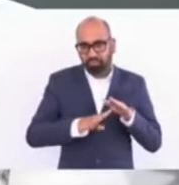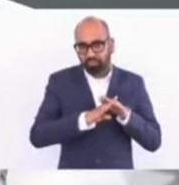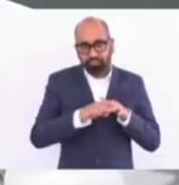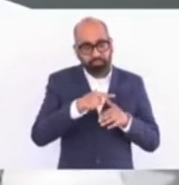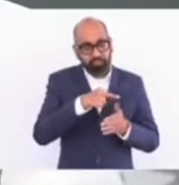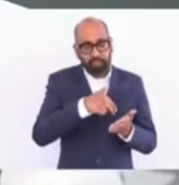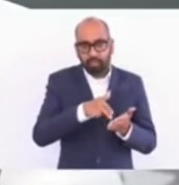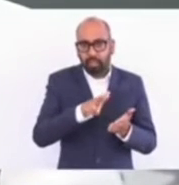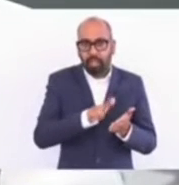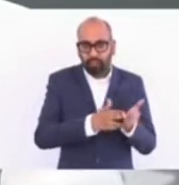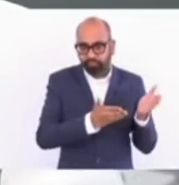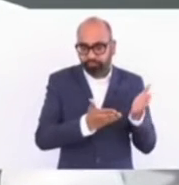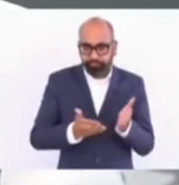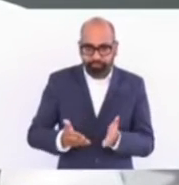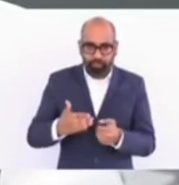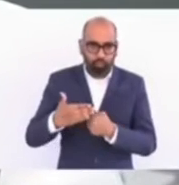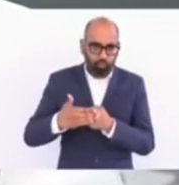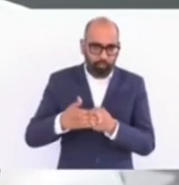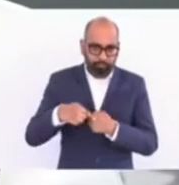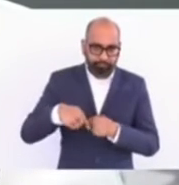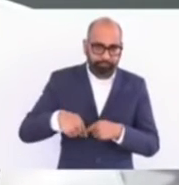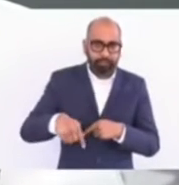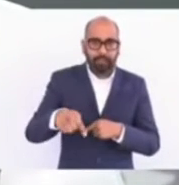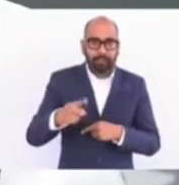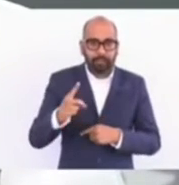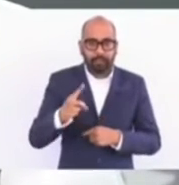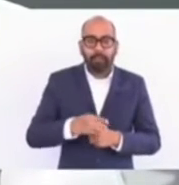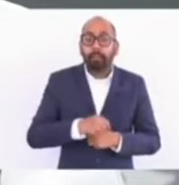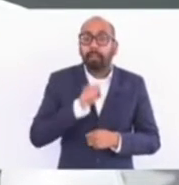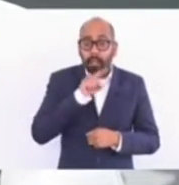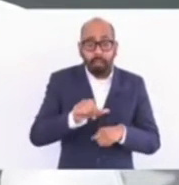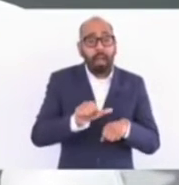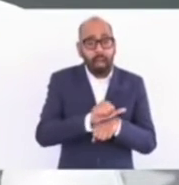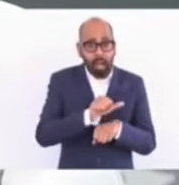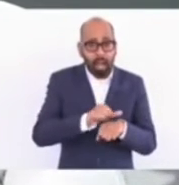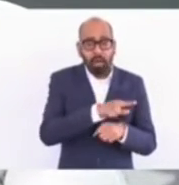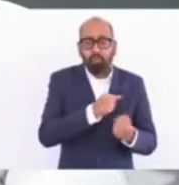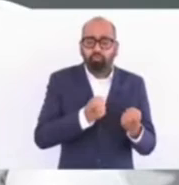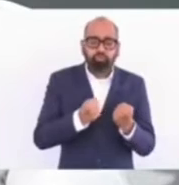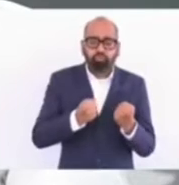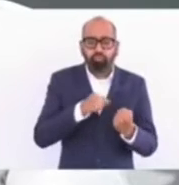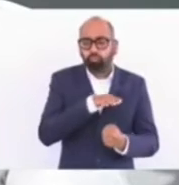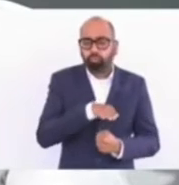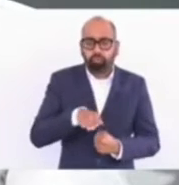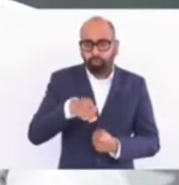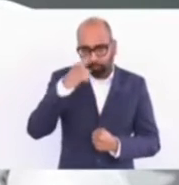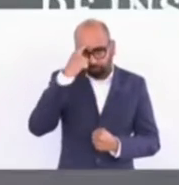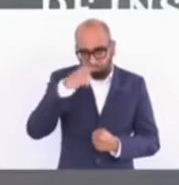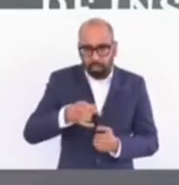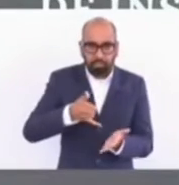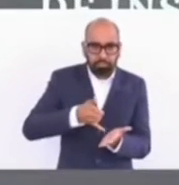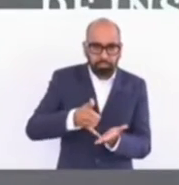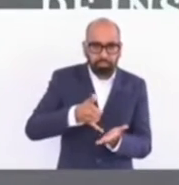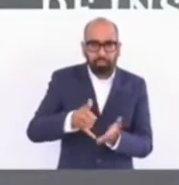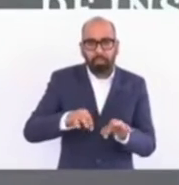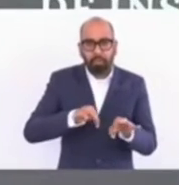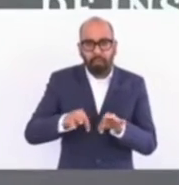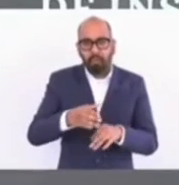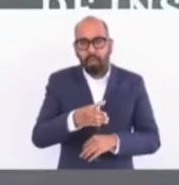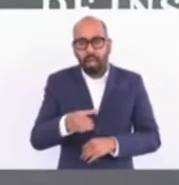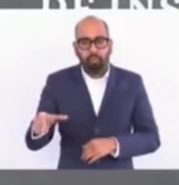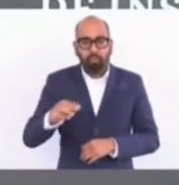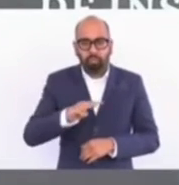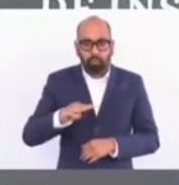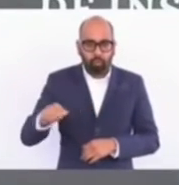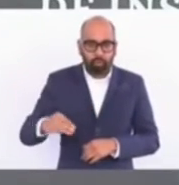pues vehículos trocas para el trabajo agrícola de michoacán esto sería